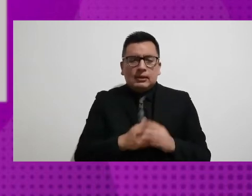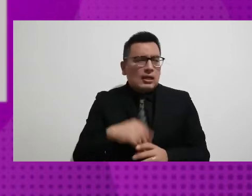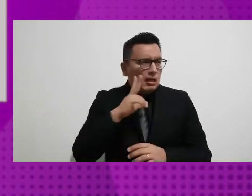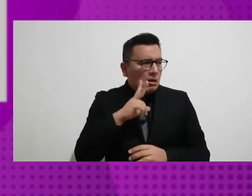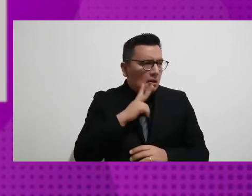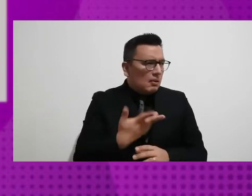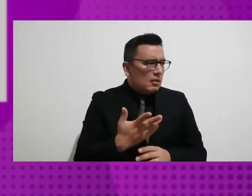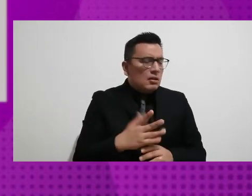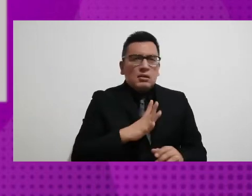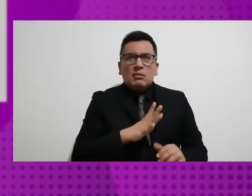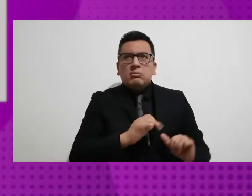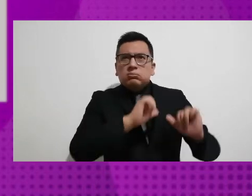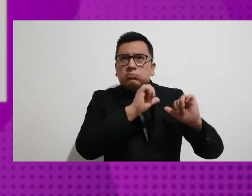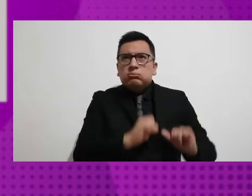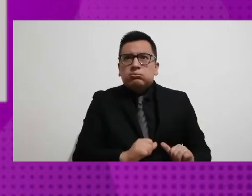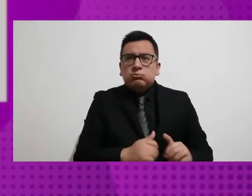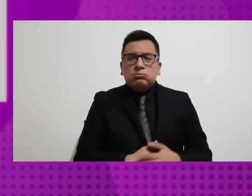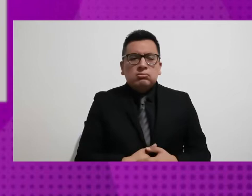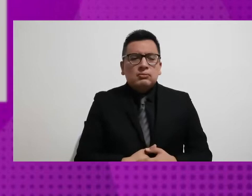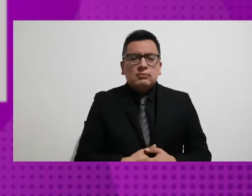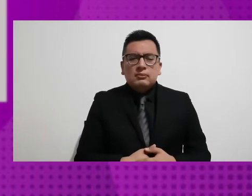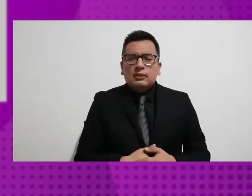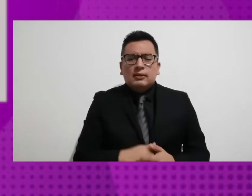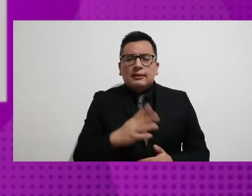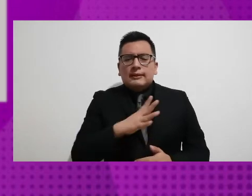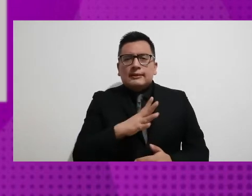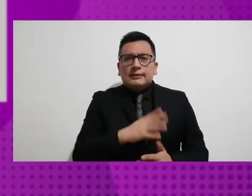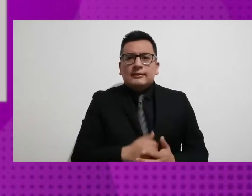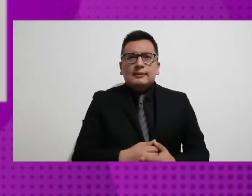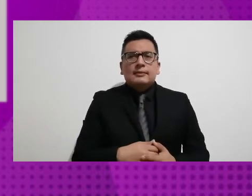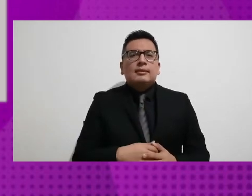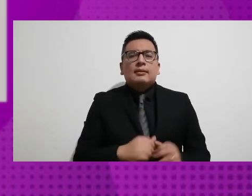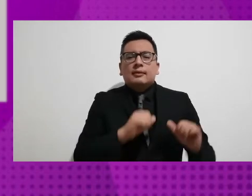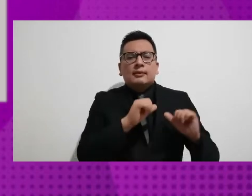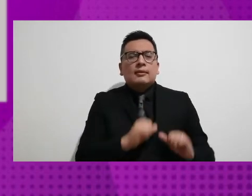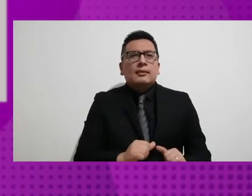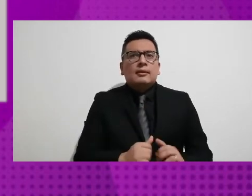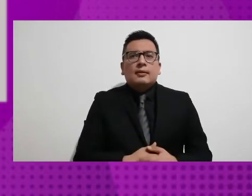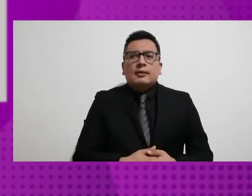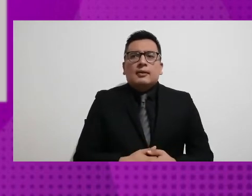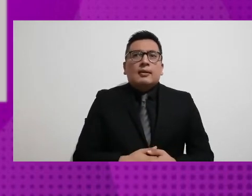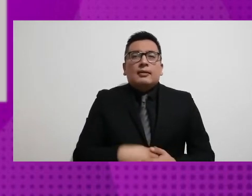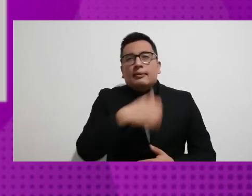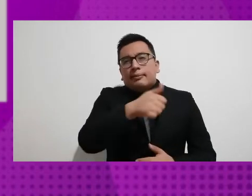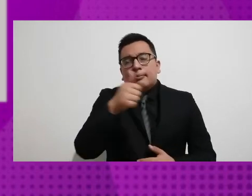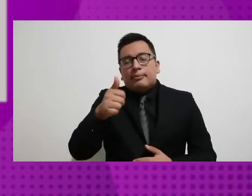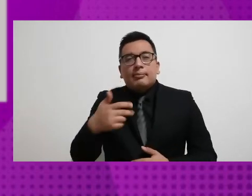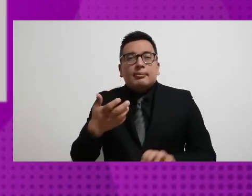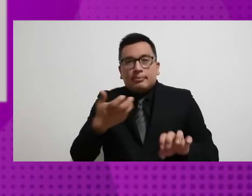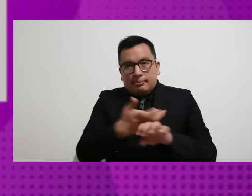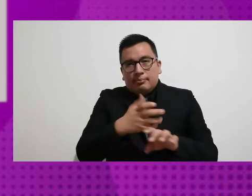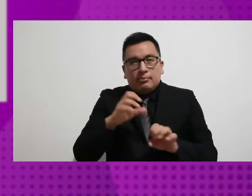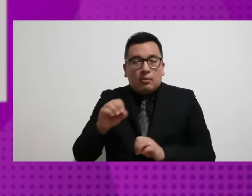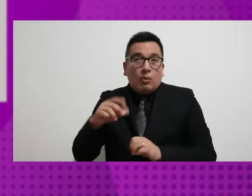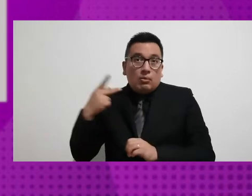realice un análisis de algunas de las facultades que desde entonces están a cargo de la Autoridad Administrativa